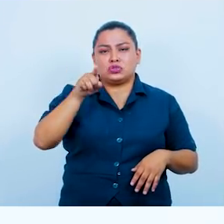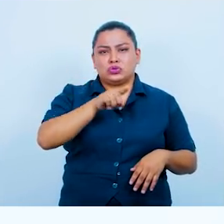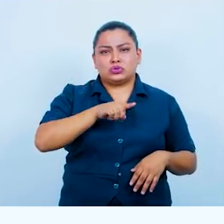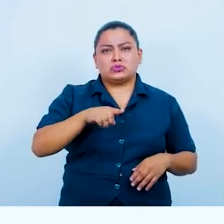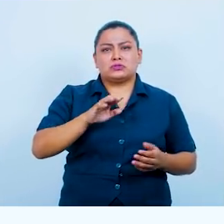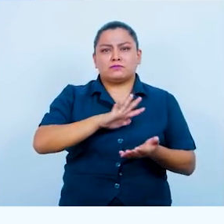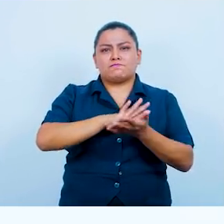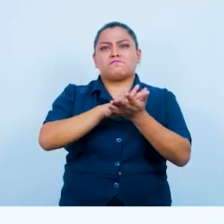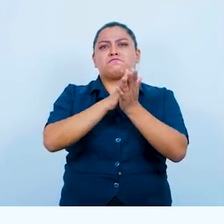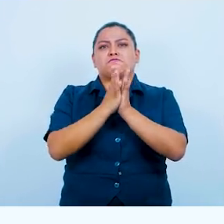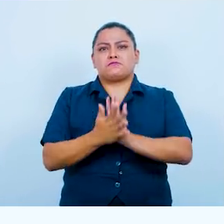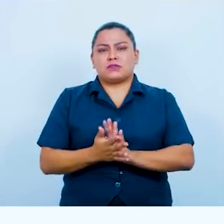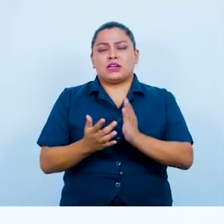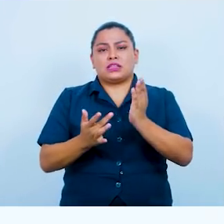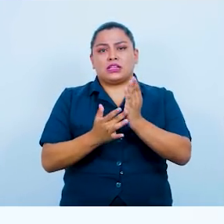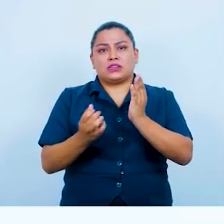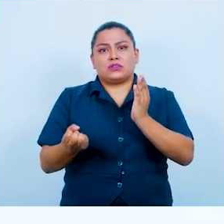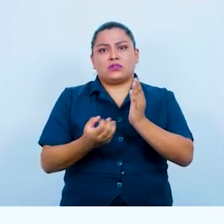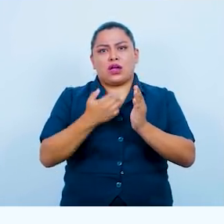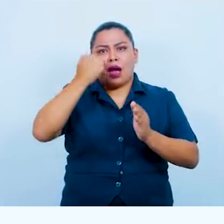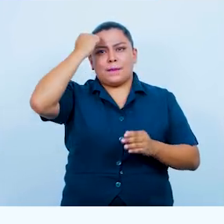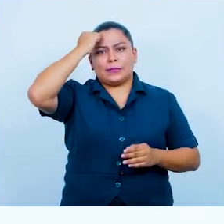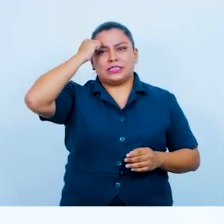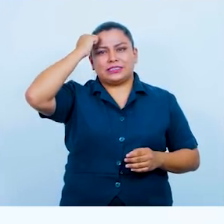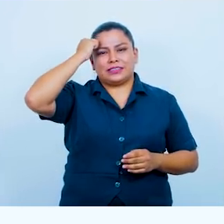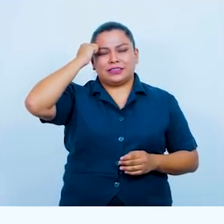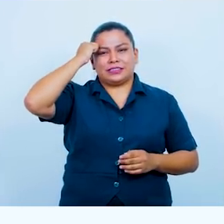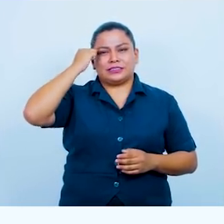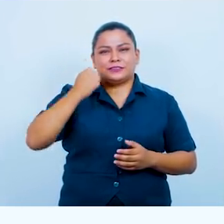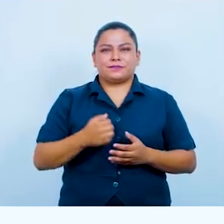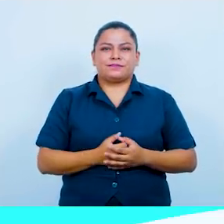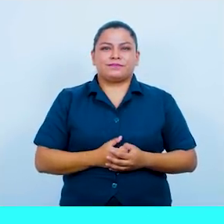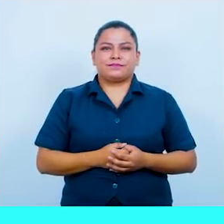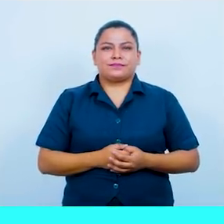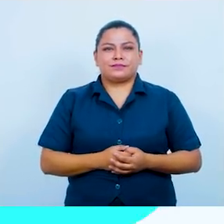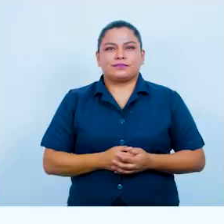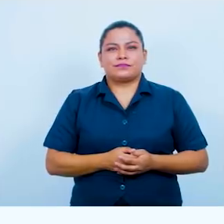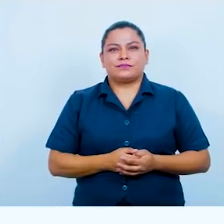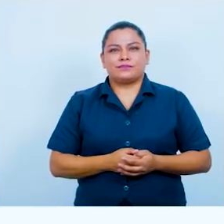las transforman en tecnologías para el aprendizaje.